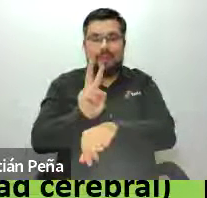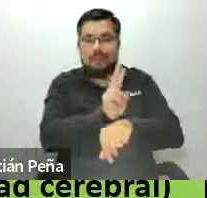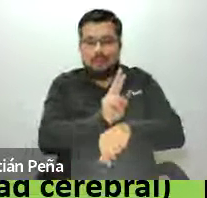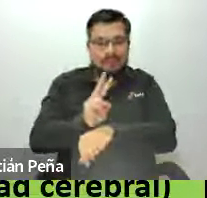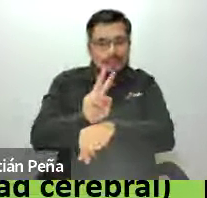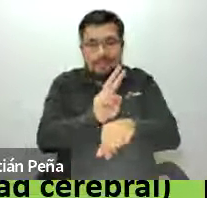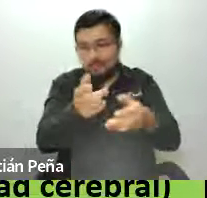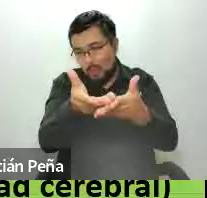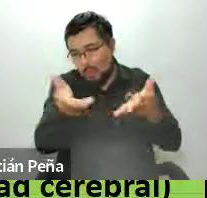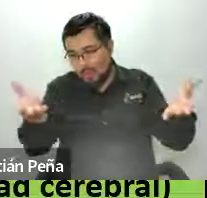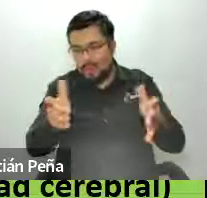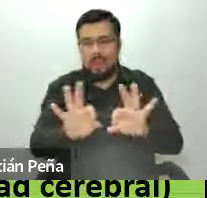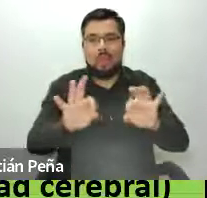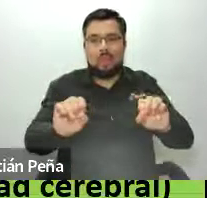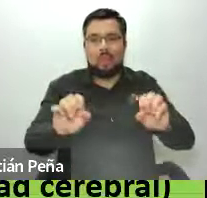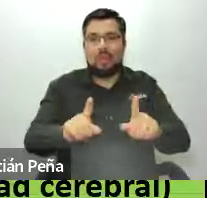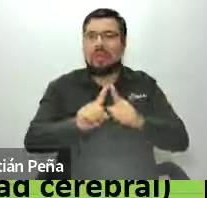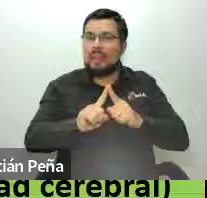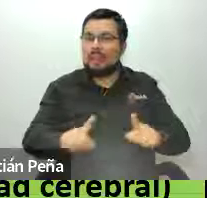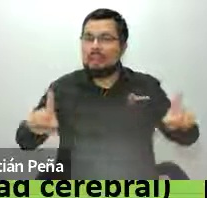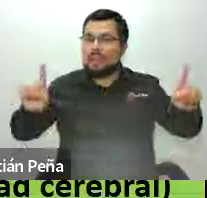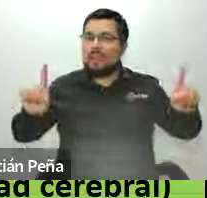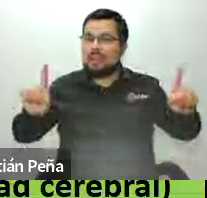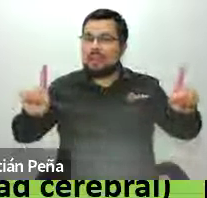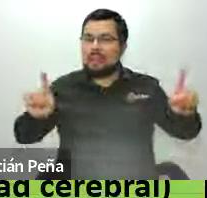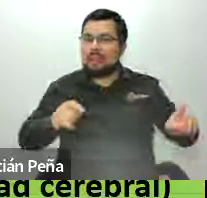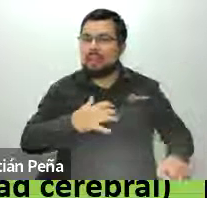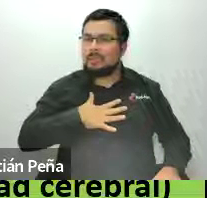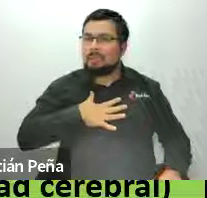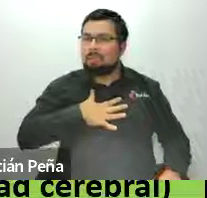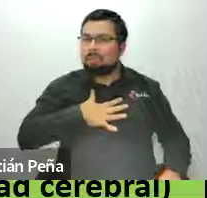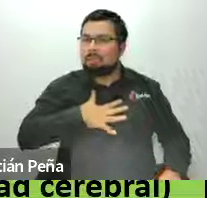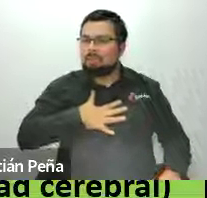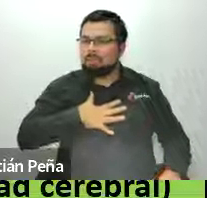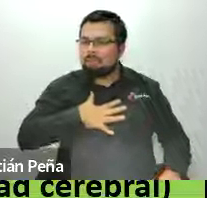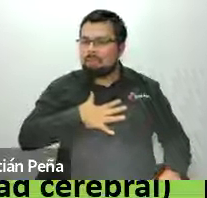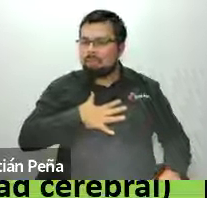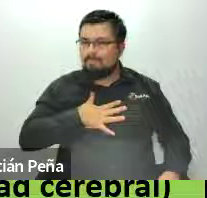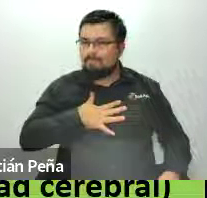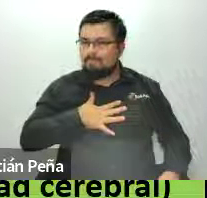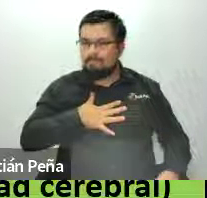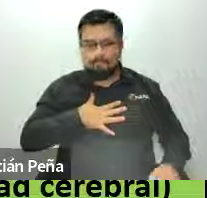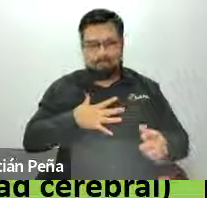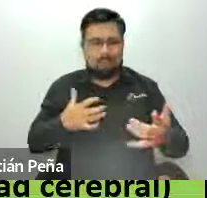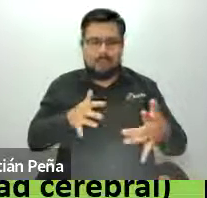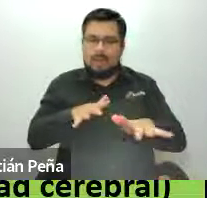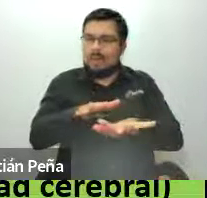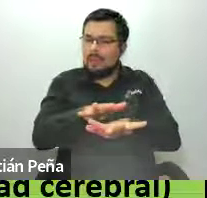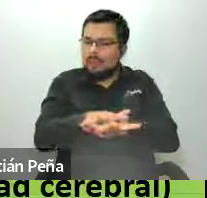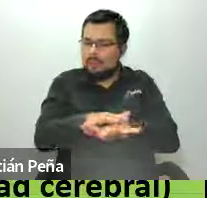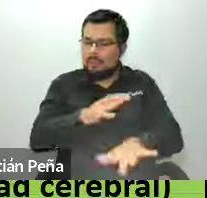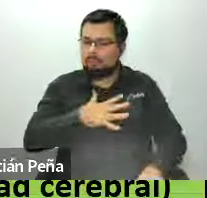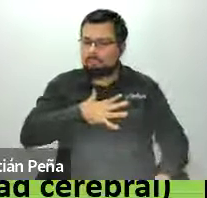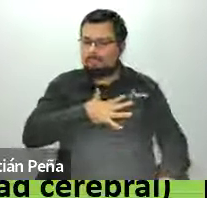diferencial se van a sentir muy, muy integradas en esto. Dice, ¿no será relevante y